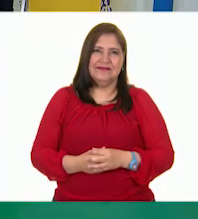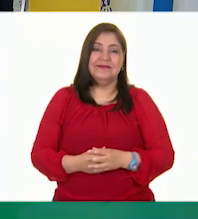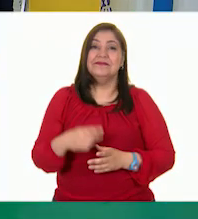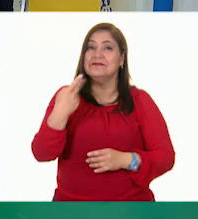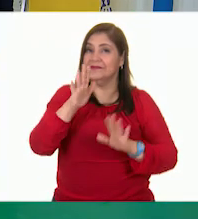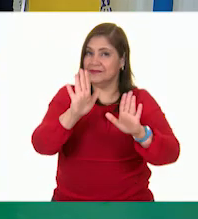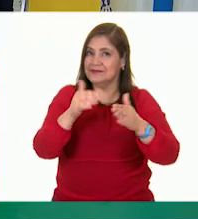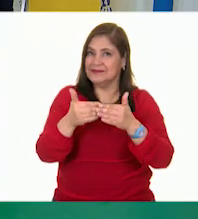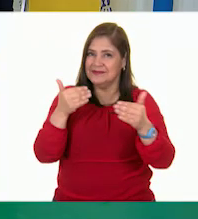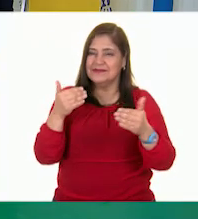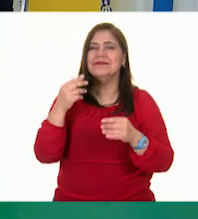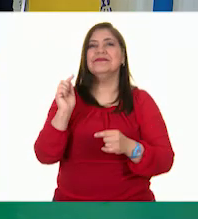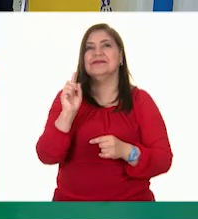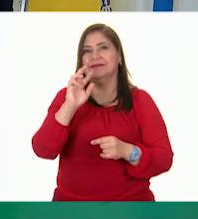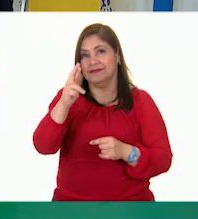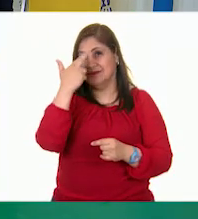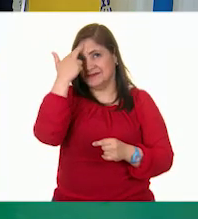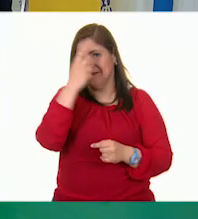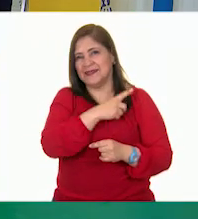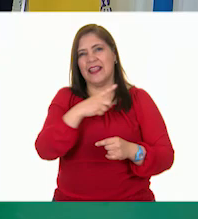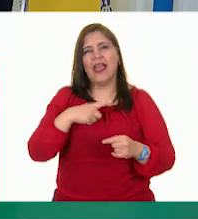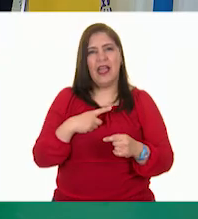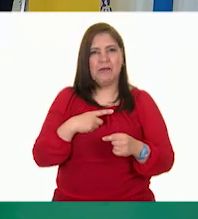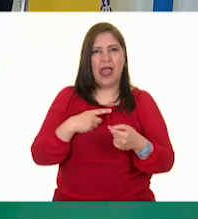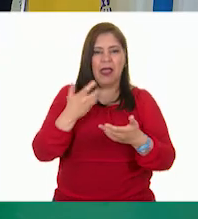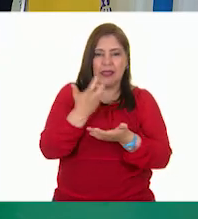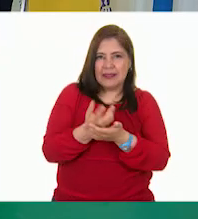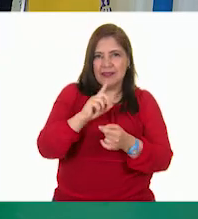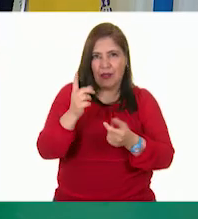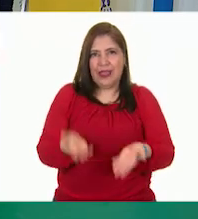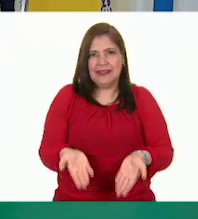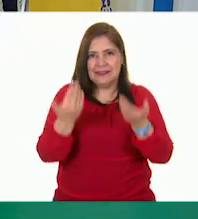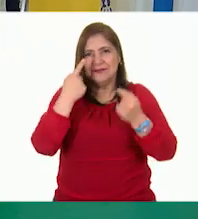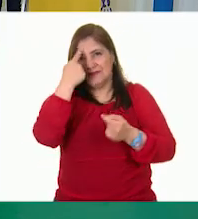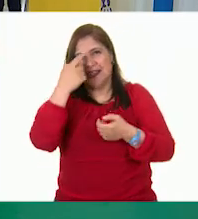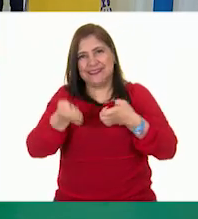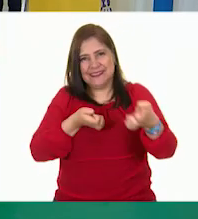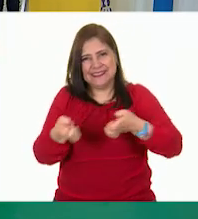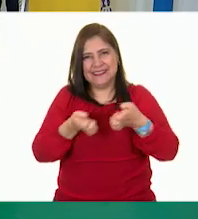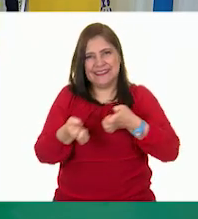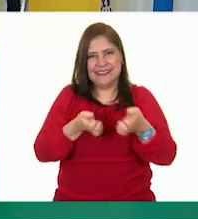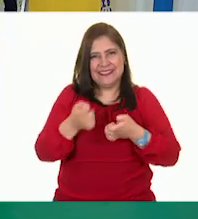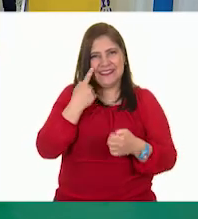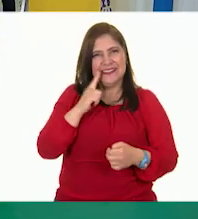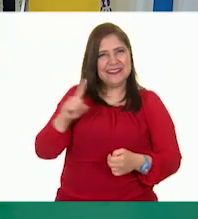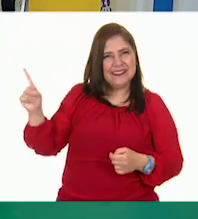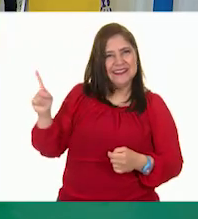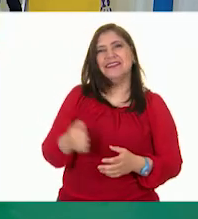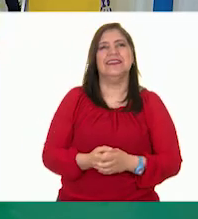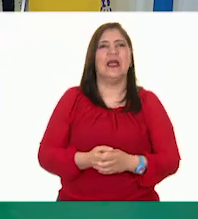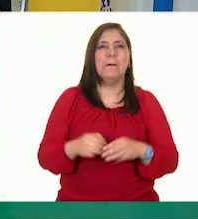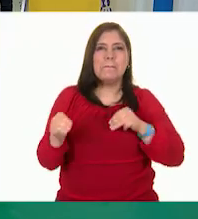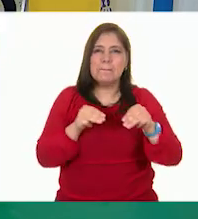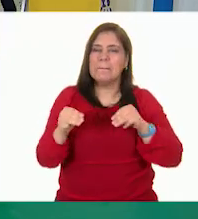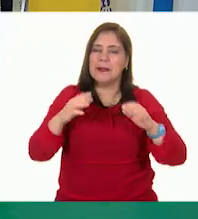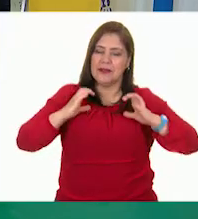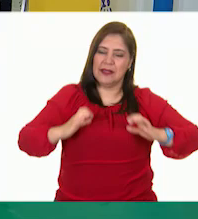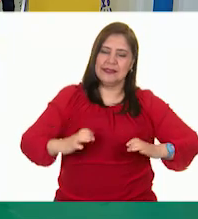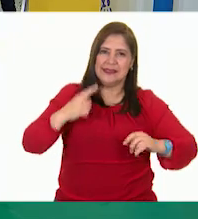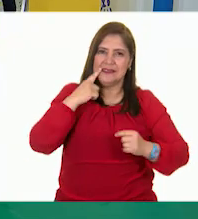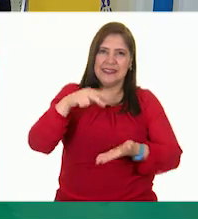Pero antes, vamos a movernos. ¿Qué te parece que Vamos a movernos, vamos a moviendo movernos. todo el cuerpo,